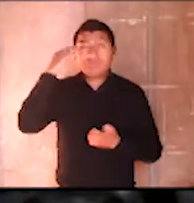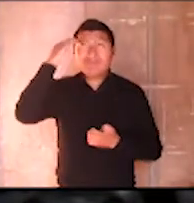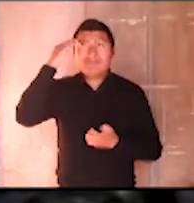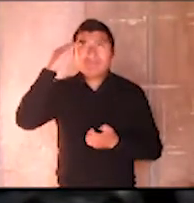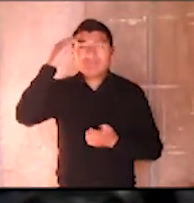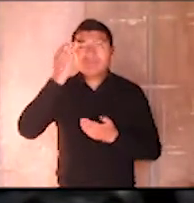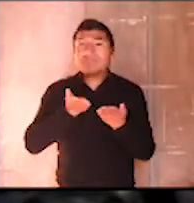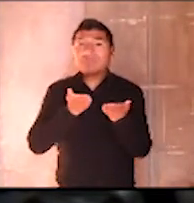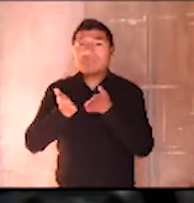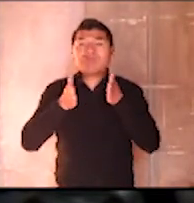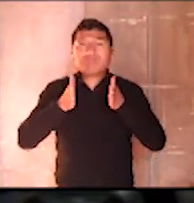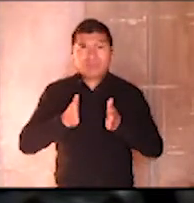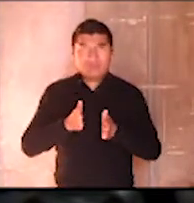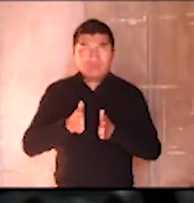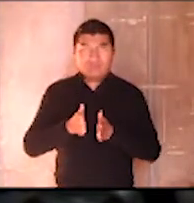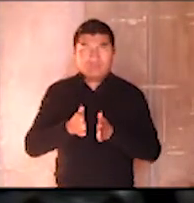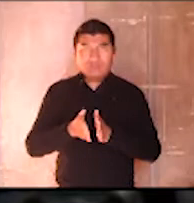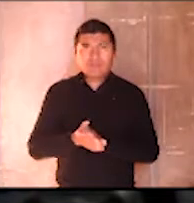de